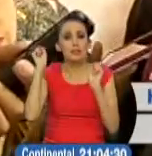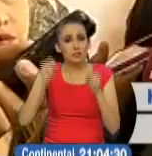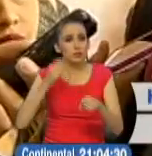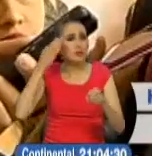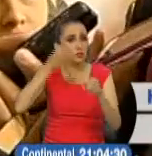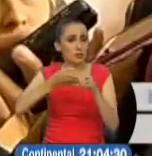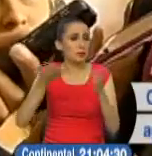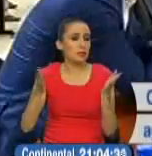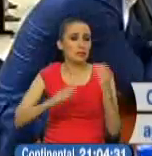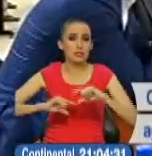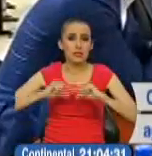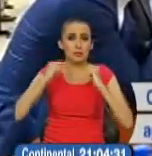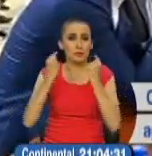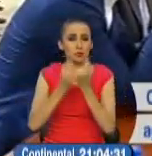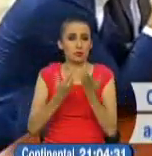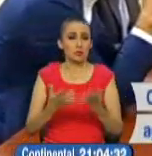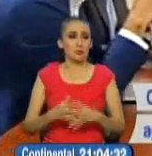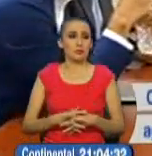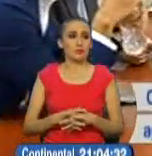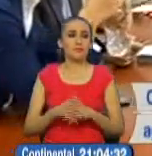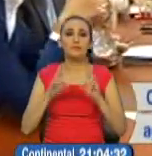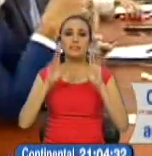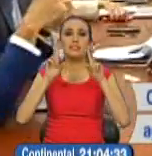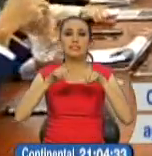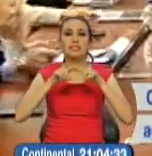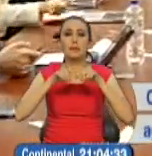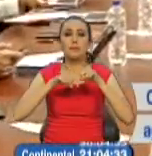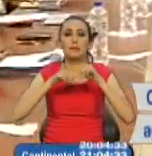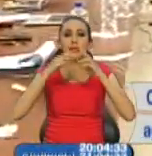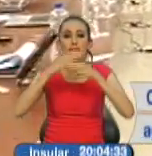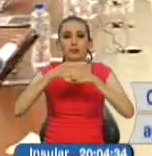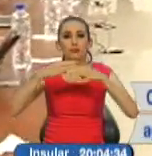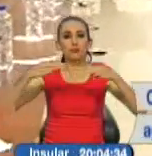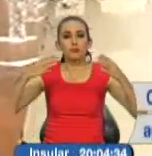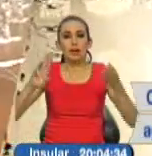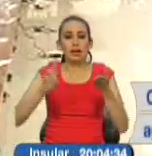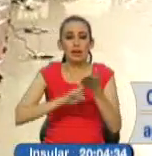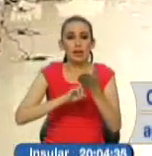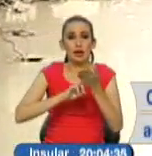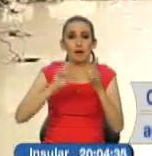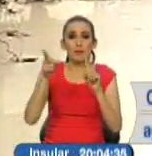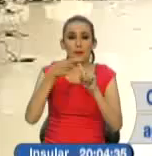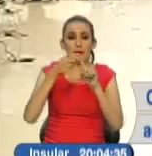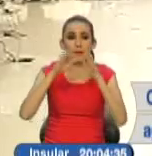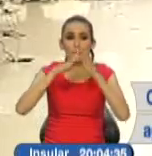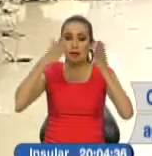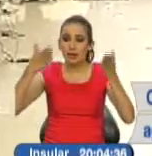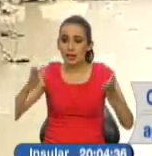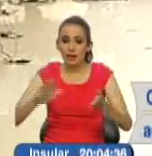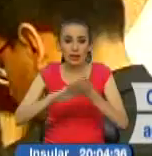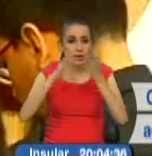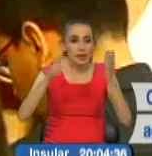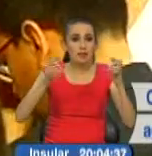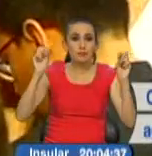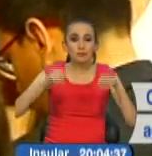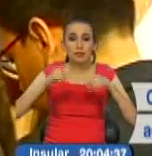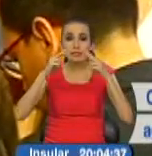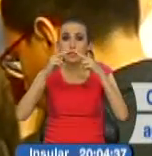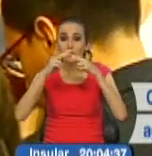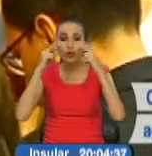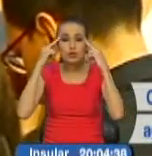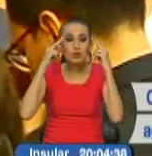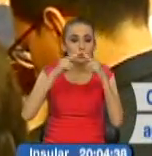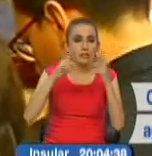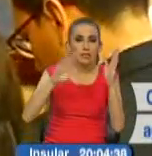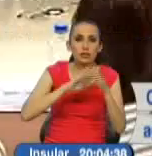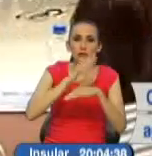estos organismos que se han creado. Según la metodología dispuesta en la primera reunión, serán las mesas territoriales donde se conozcan las prioridades